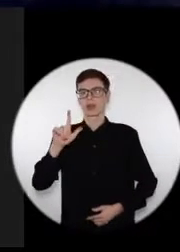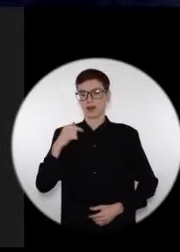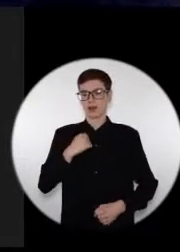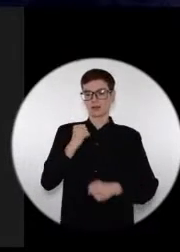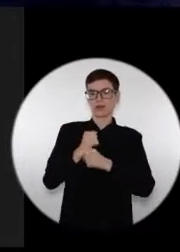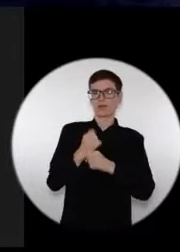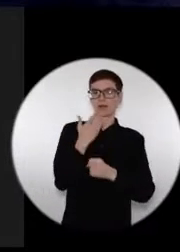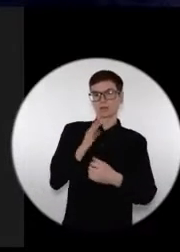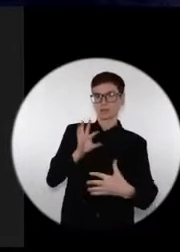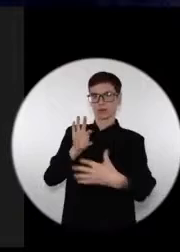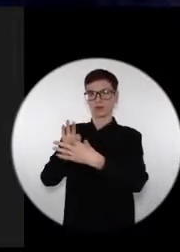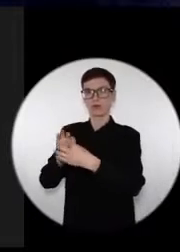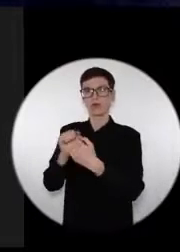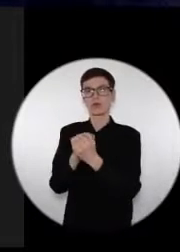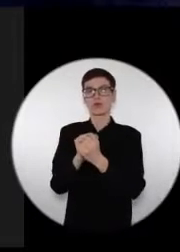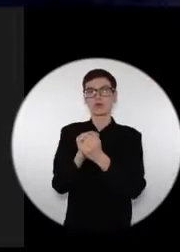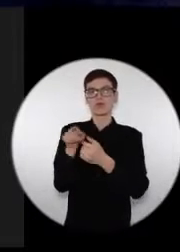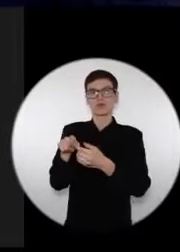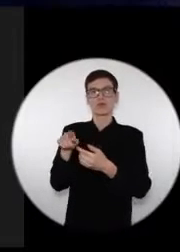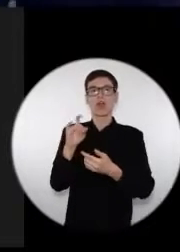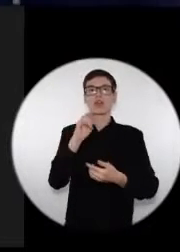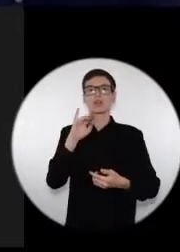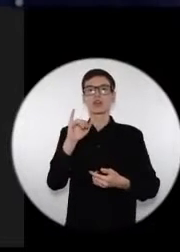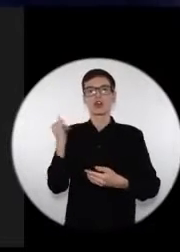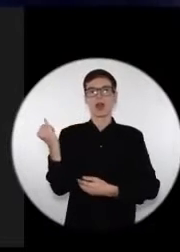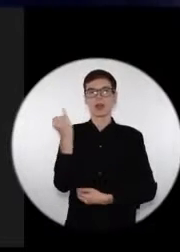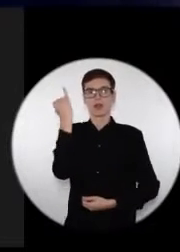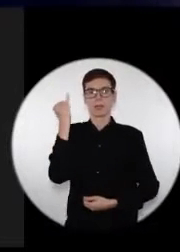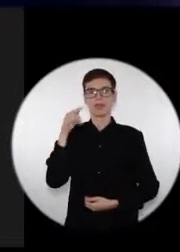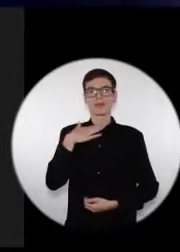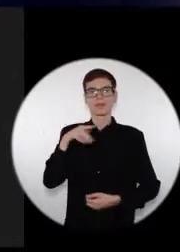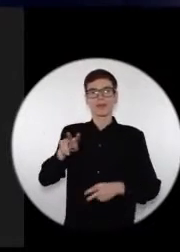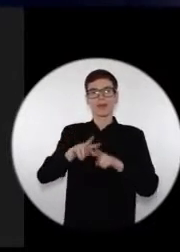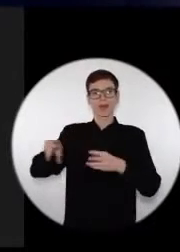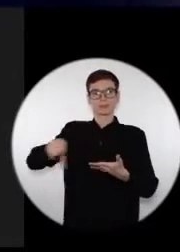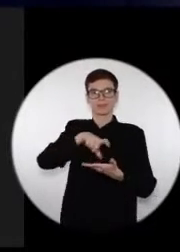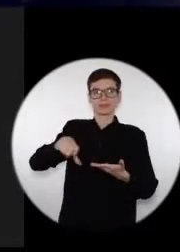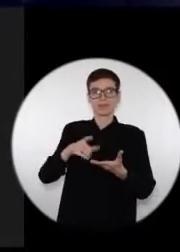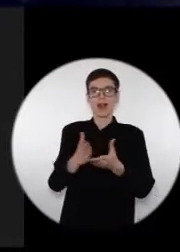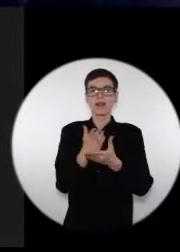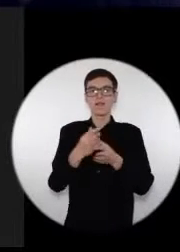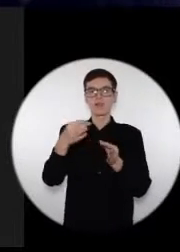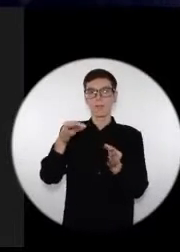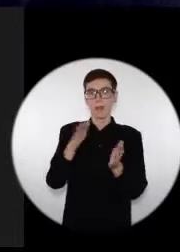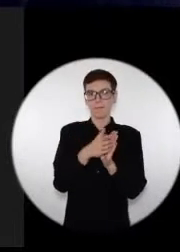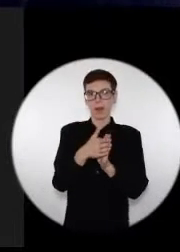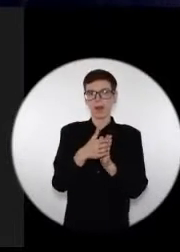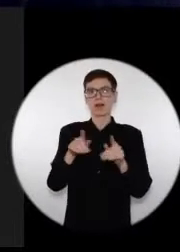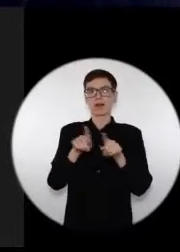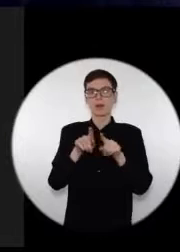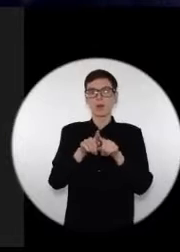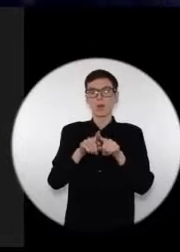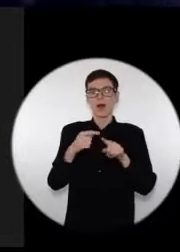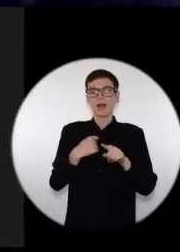y la idea de nosotros es trabajar con otras editoriales independientes que están produciendo el libro en papel